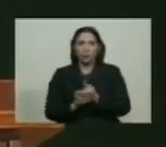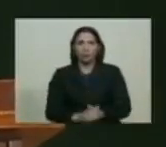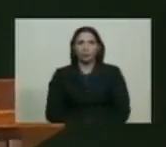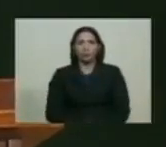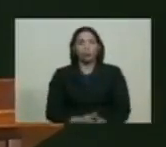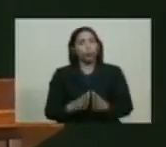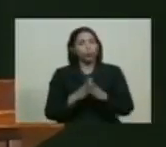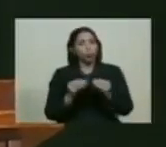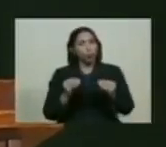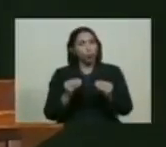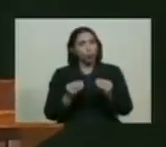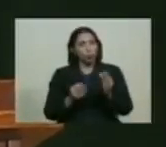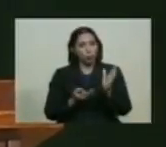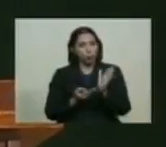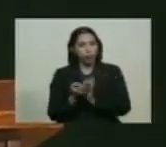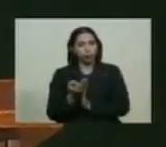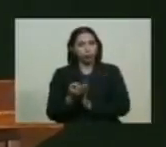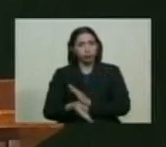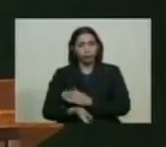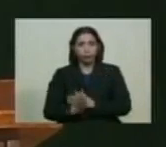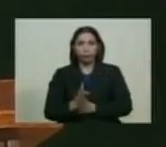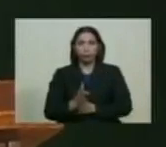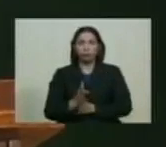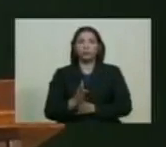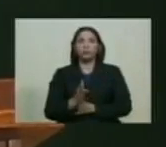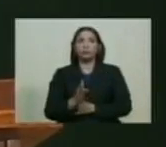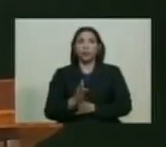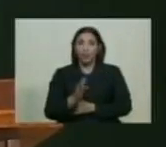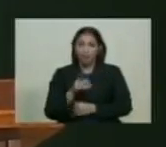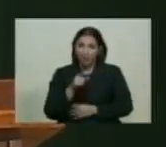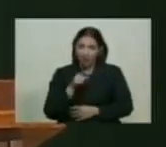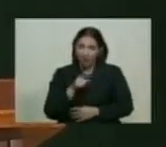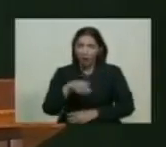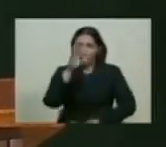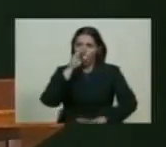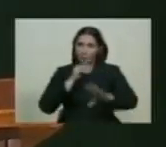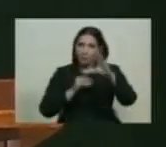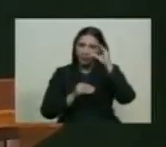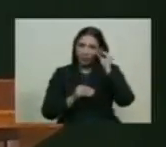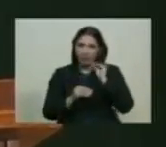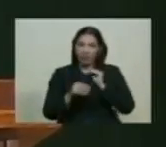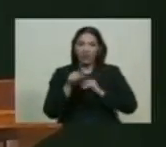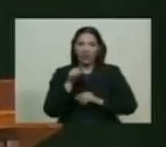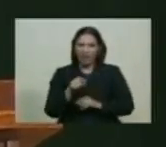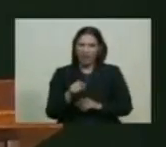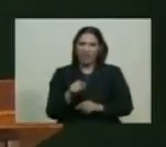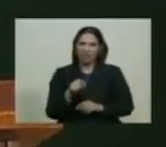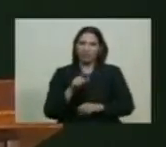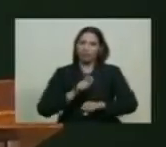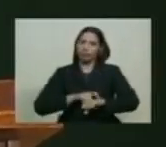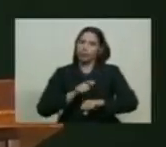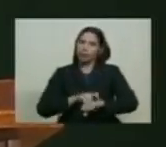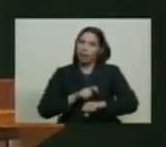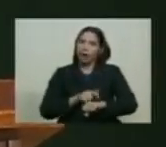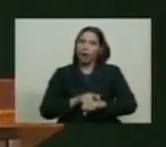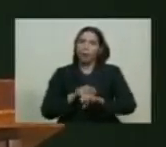disciplina y rectitud, aprecié esos momentos de nuestros ratos de ocio en los que compartíamos nuestras